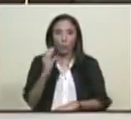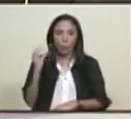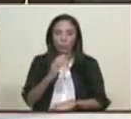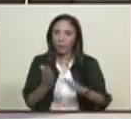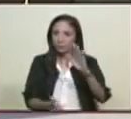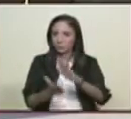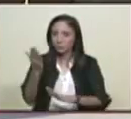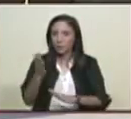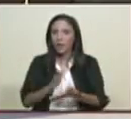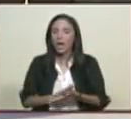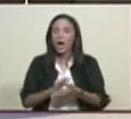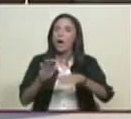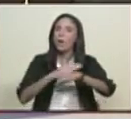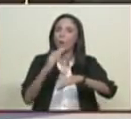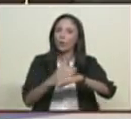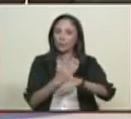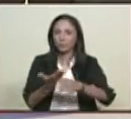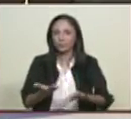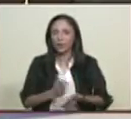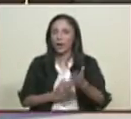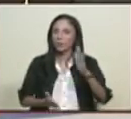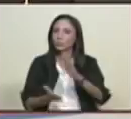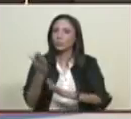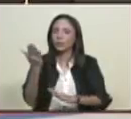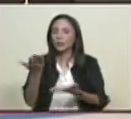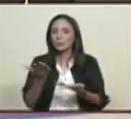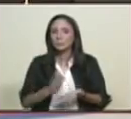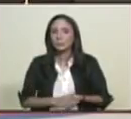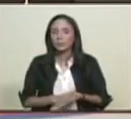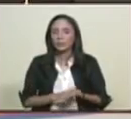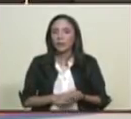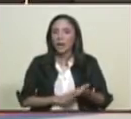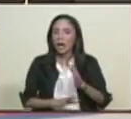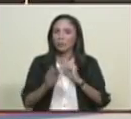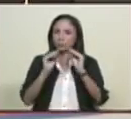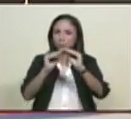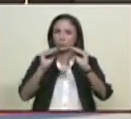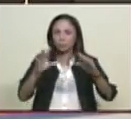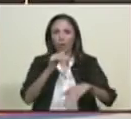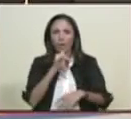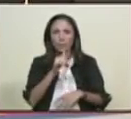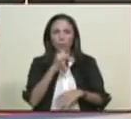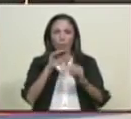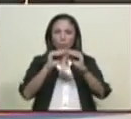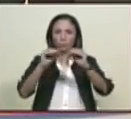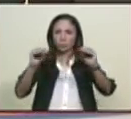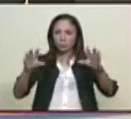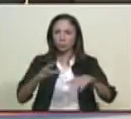carnaval, hizo un conjunto de anuncios.